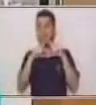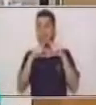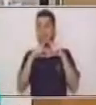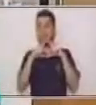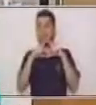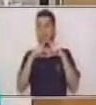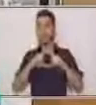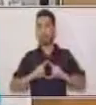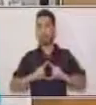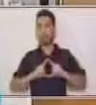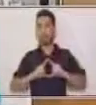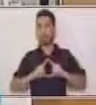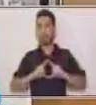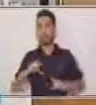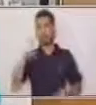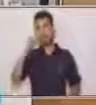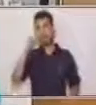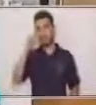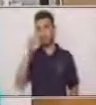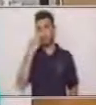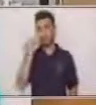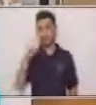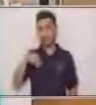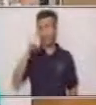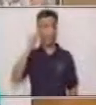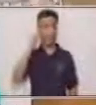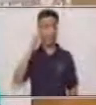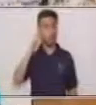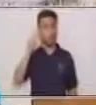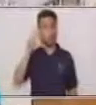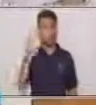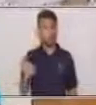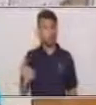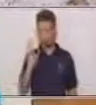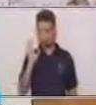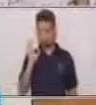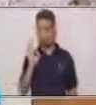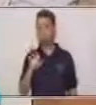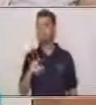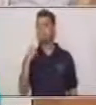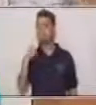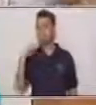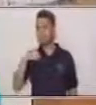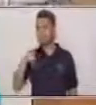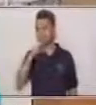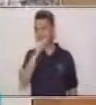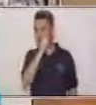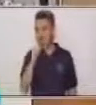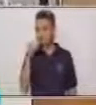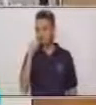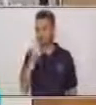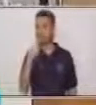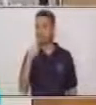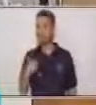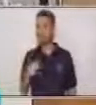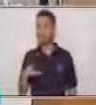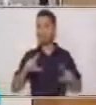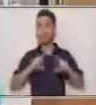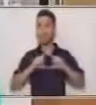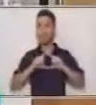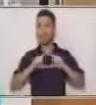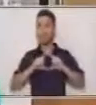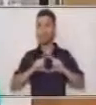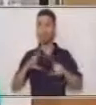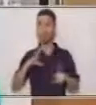Exacto, de un triángulo. Muy bien. En la cancioncita que cantamos decía que el triángulo ¿cuántos lados